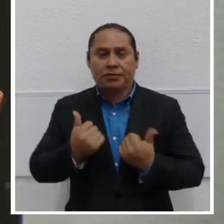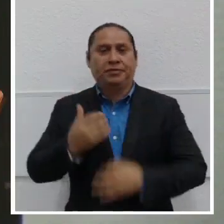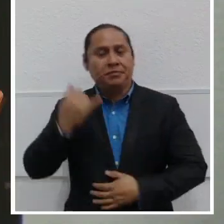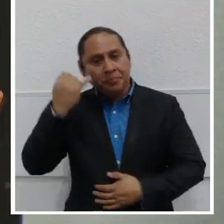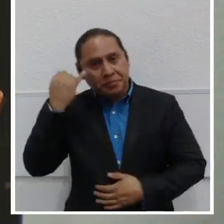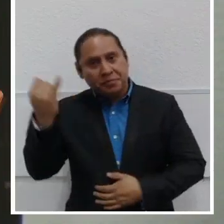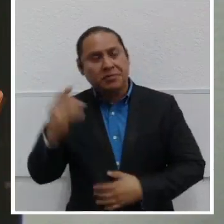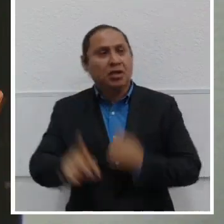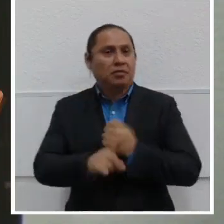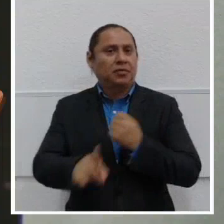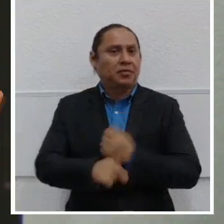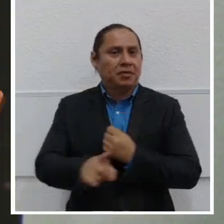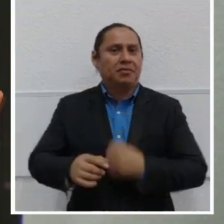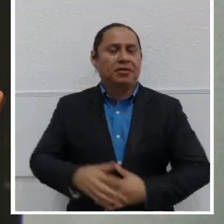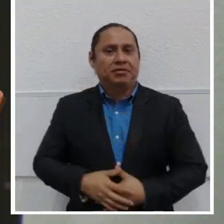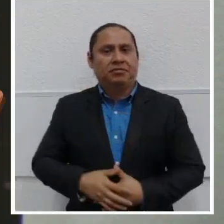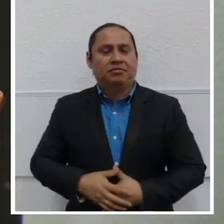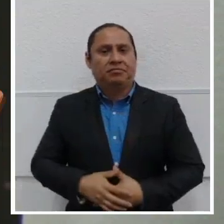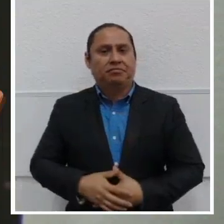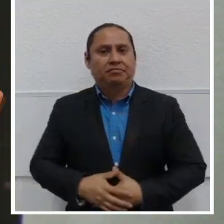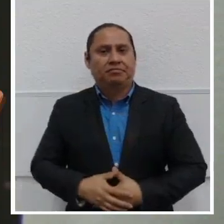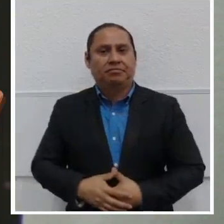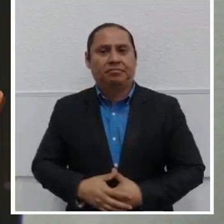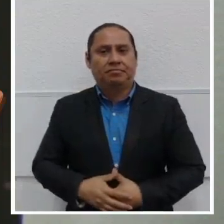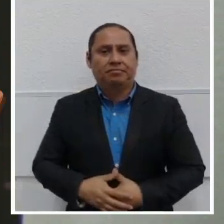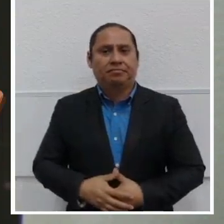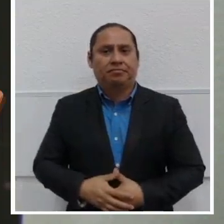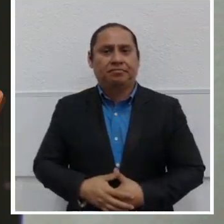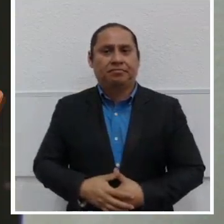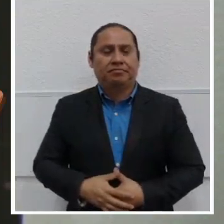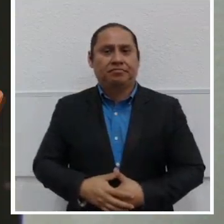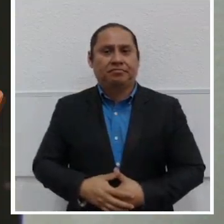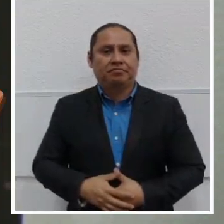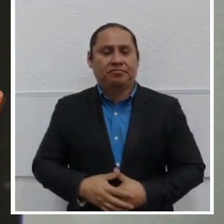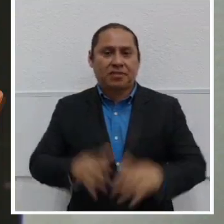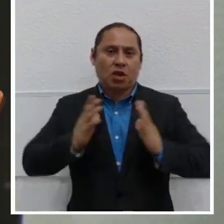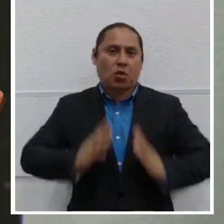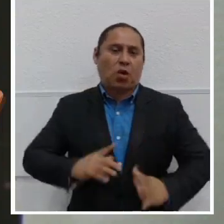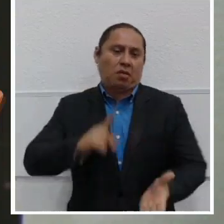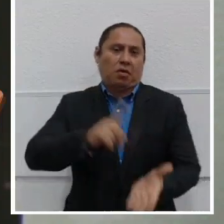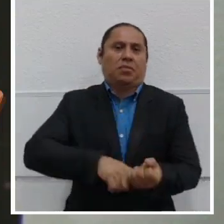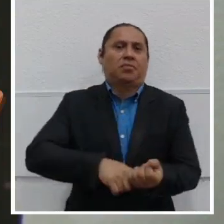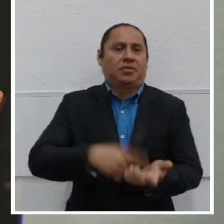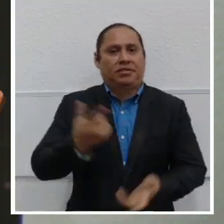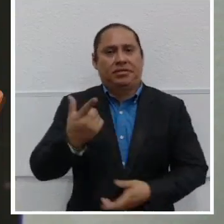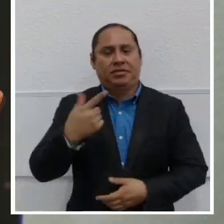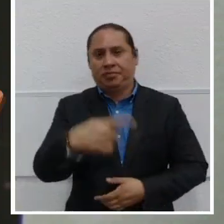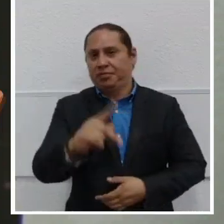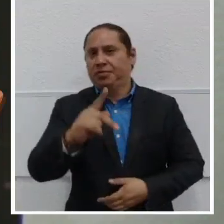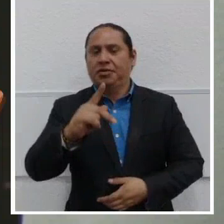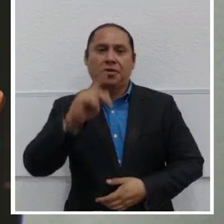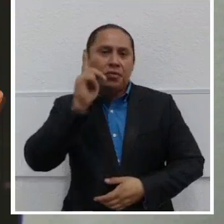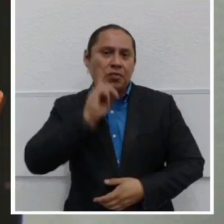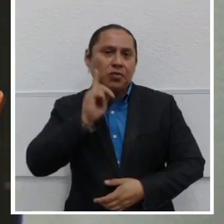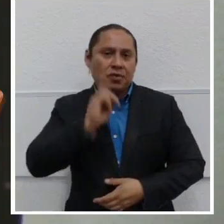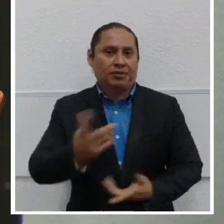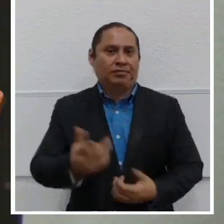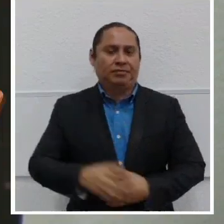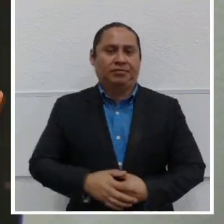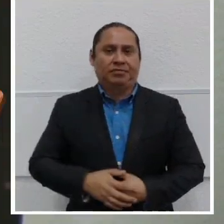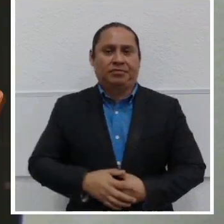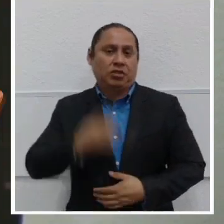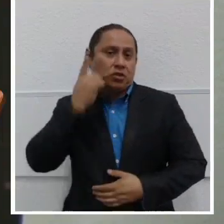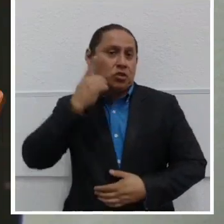la situación y porque alberga en lo más preciado que es el cuerpo de una mujer si Dios nos dio